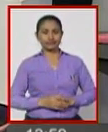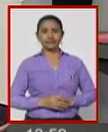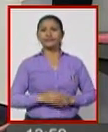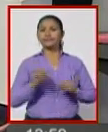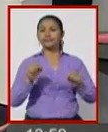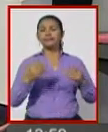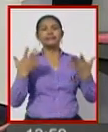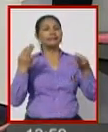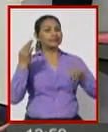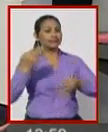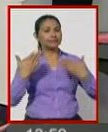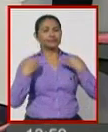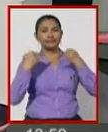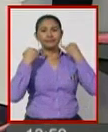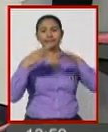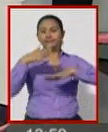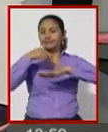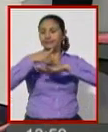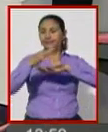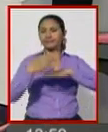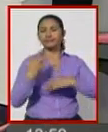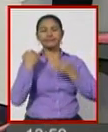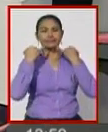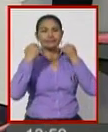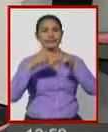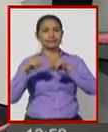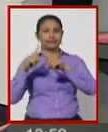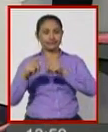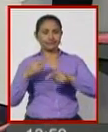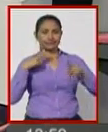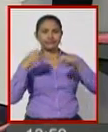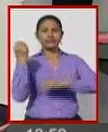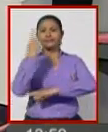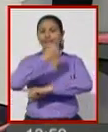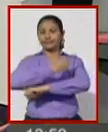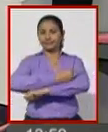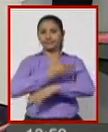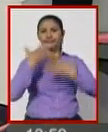770-88-444. Lo que usted considere noticia, envíelo y va a salir en las diferentes ediciones de Noticieros